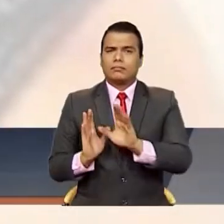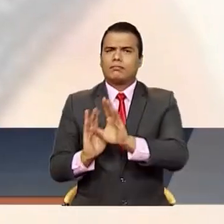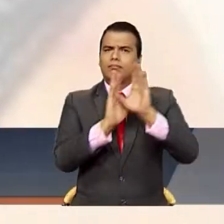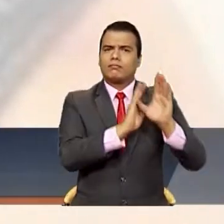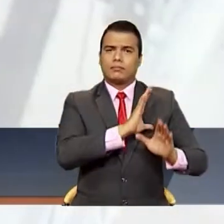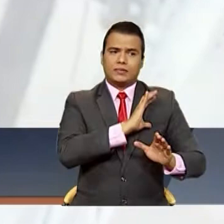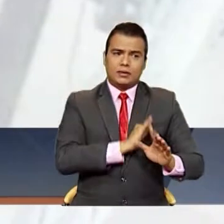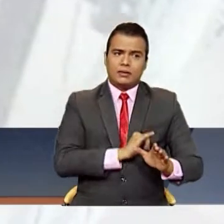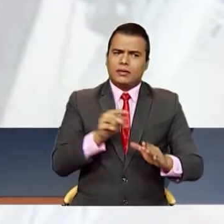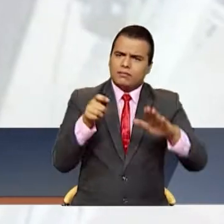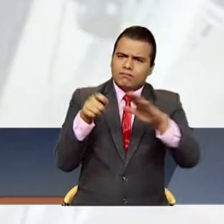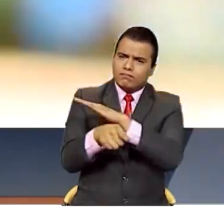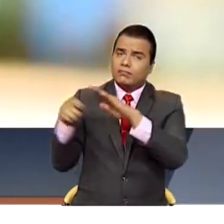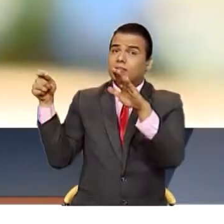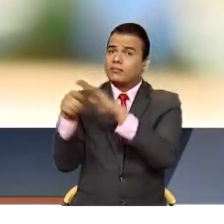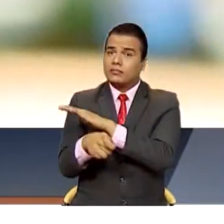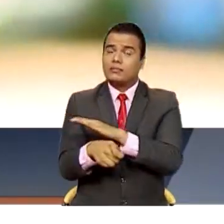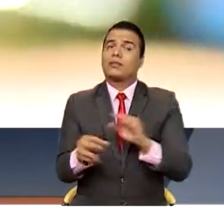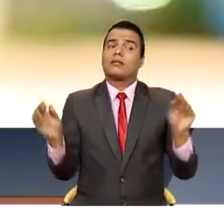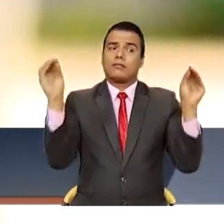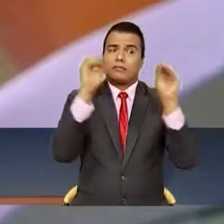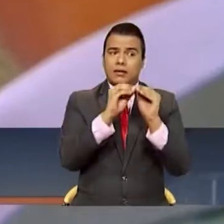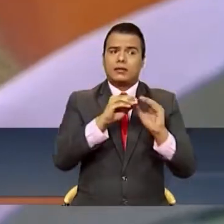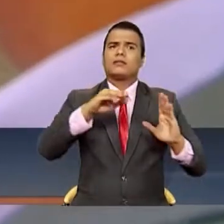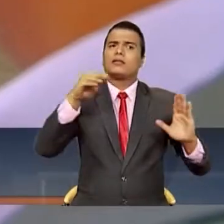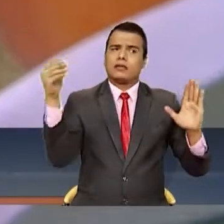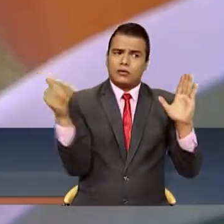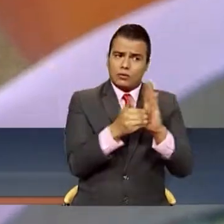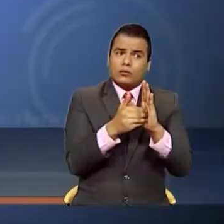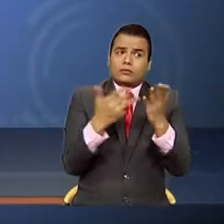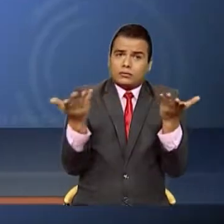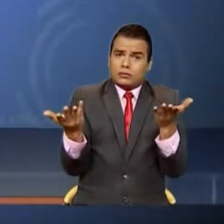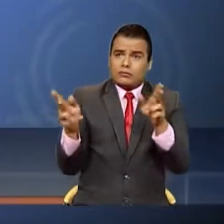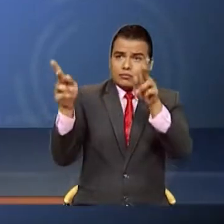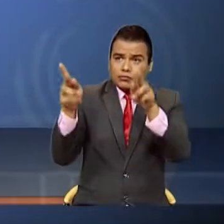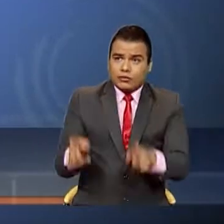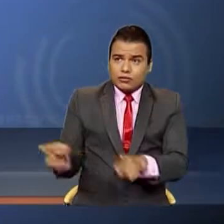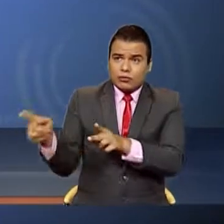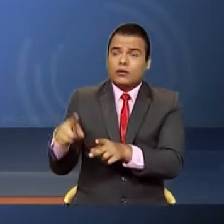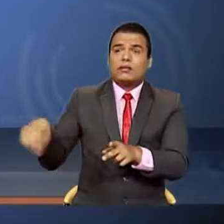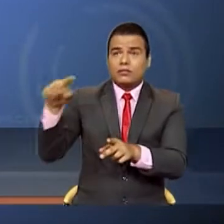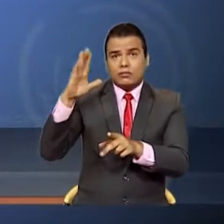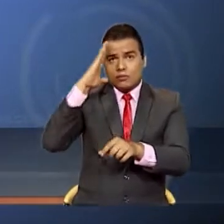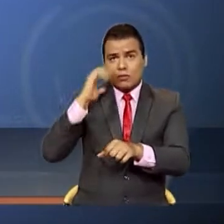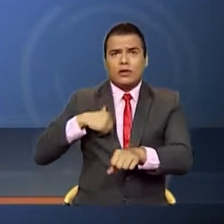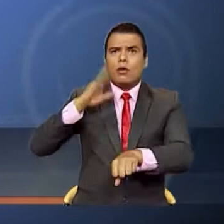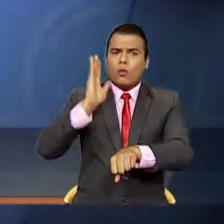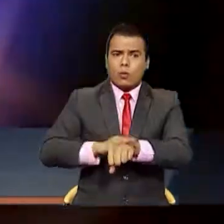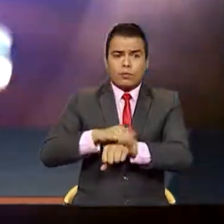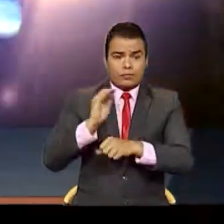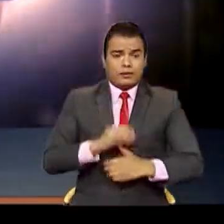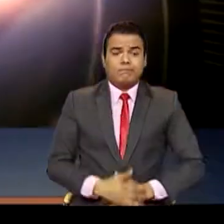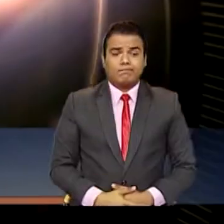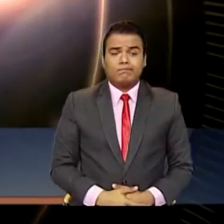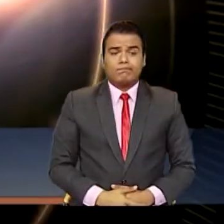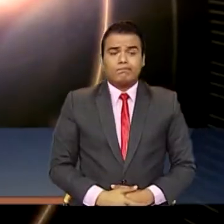En Cali, dos asesinatos y otra denuncia en los que están involucrados supuestamente policías.